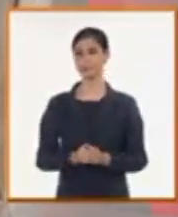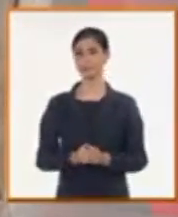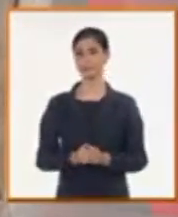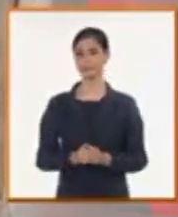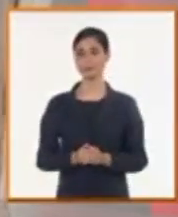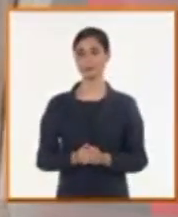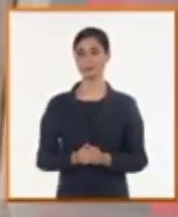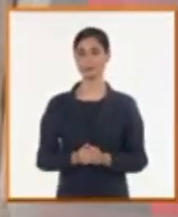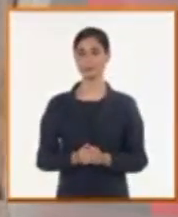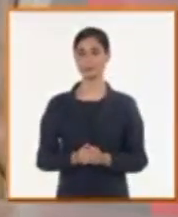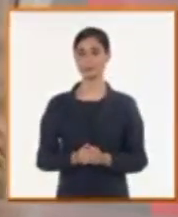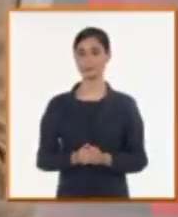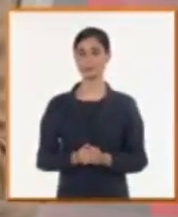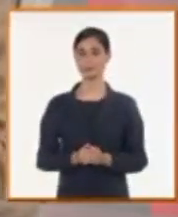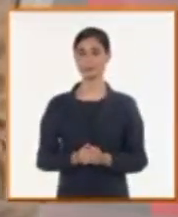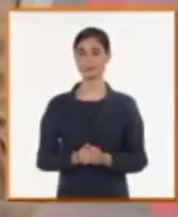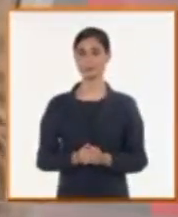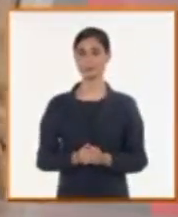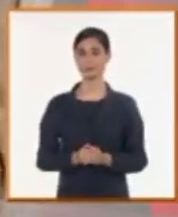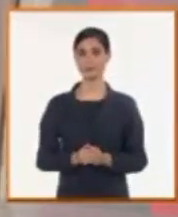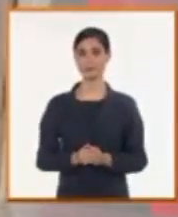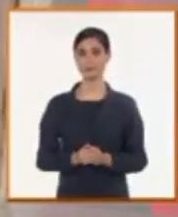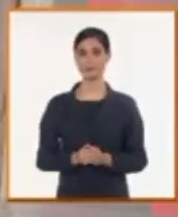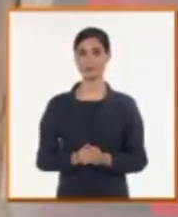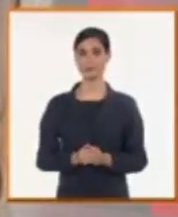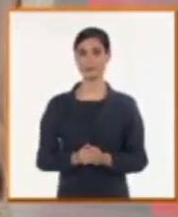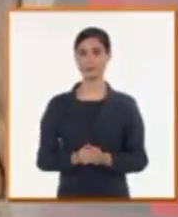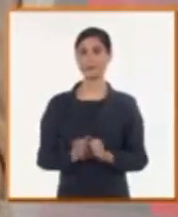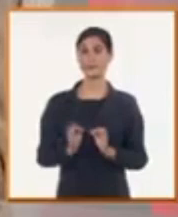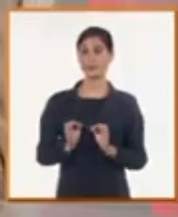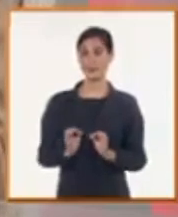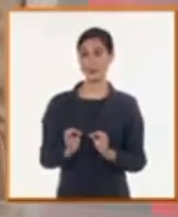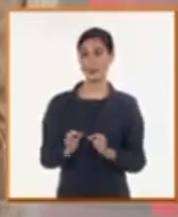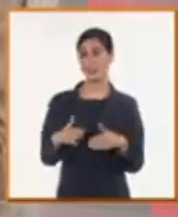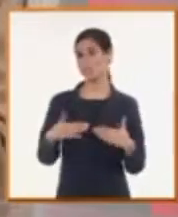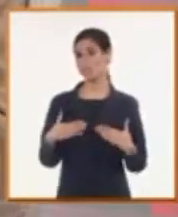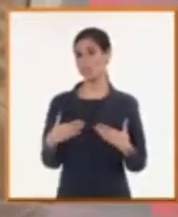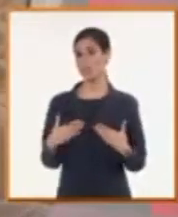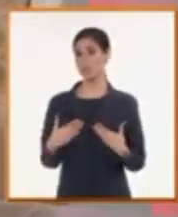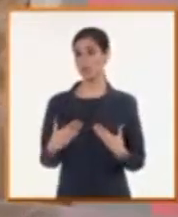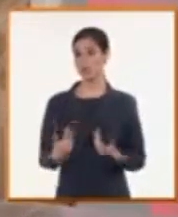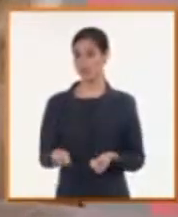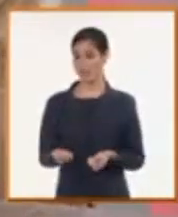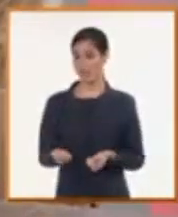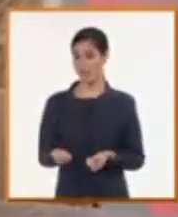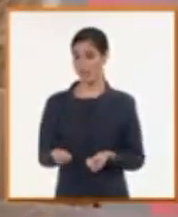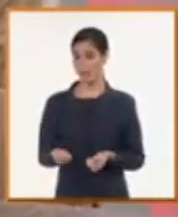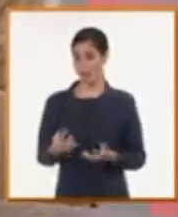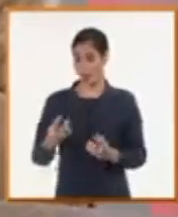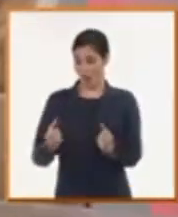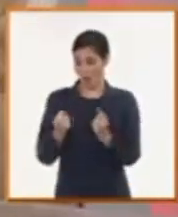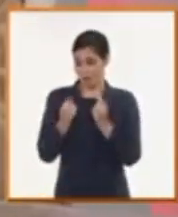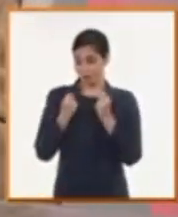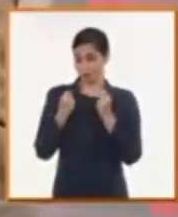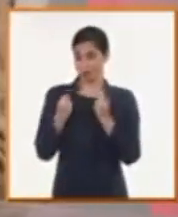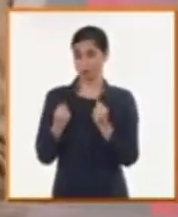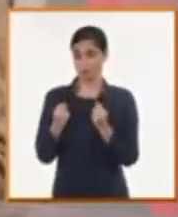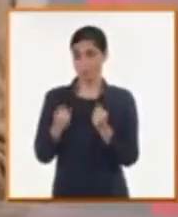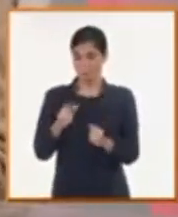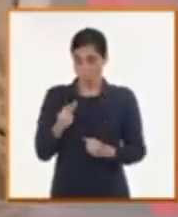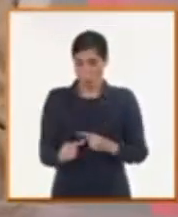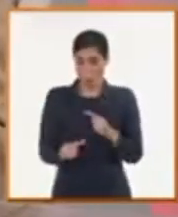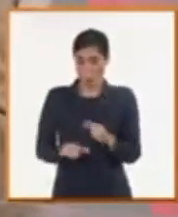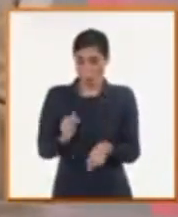sudafricanos. Contener el empuje. Contenerlo. Y ir recuperando esta fuerza, agrupándola desde la misma marcha que iban